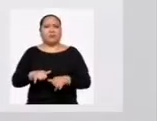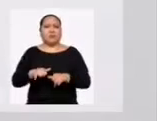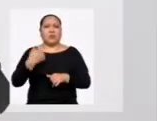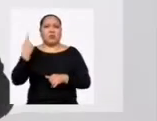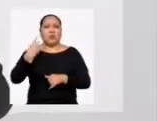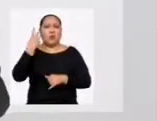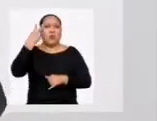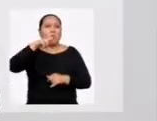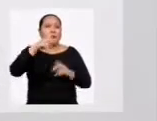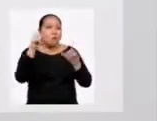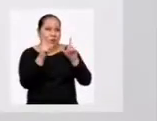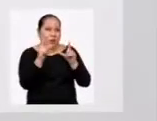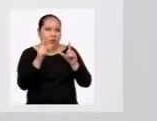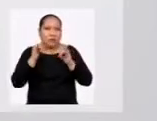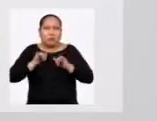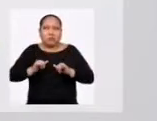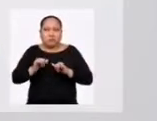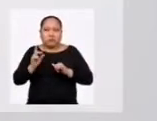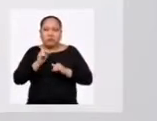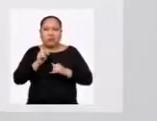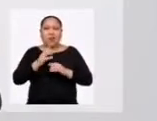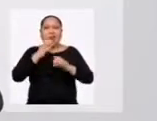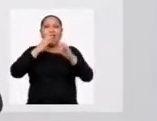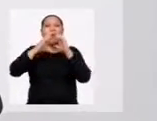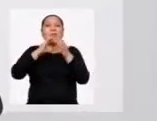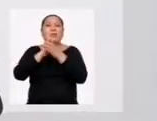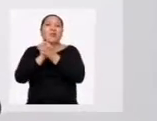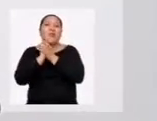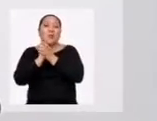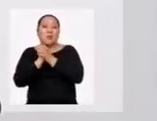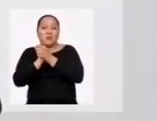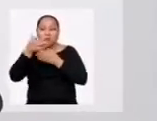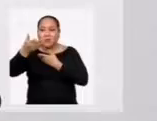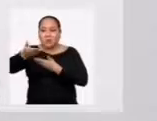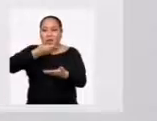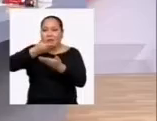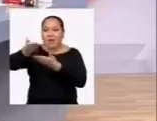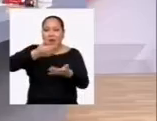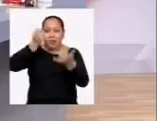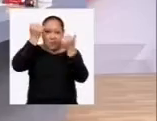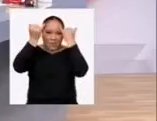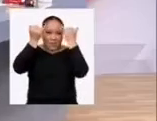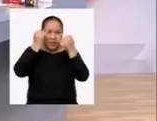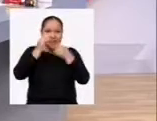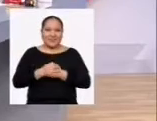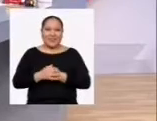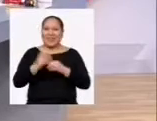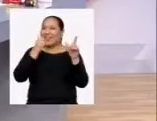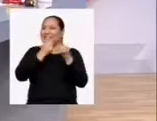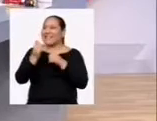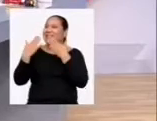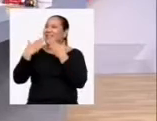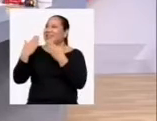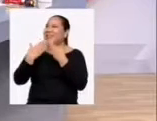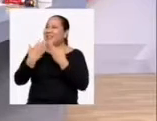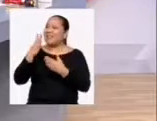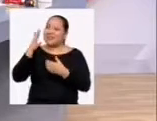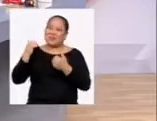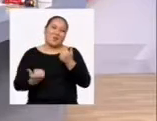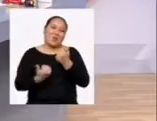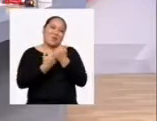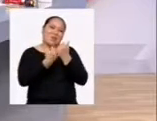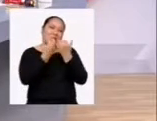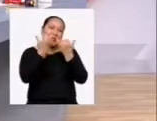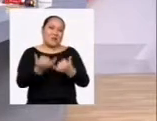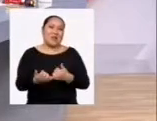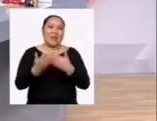lo que vemos en la tele. Conversen con sus amigos e intercambien ideas. Listo, muchas gracias por su apoyo